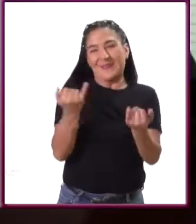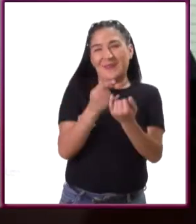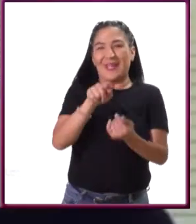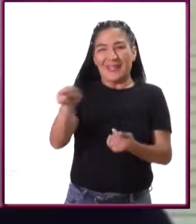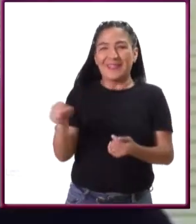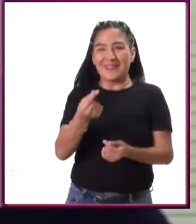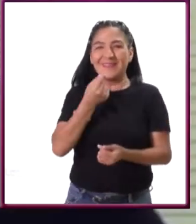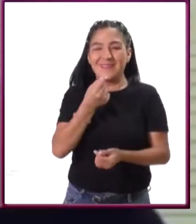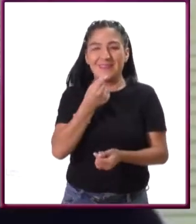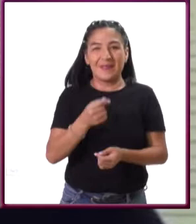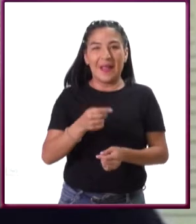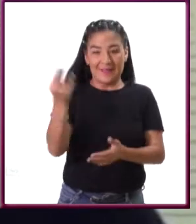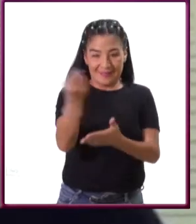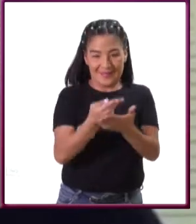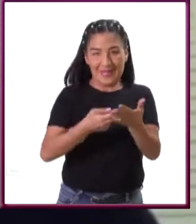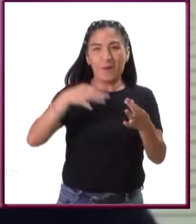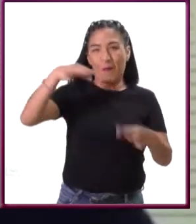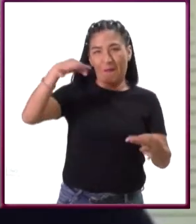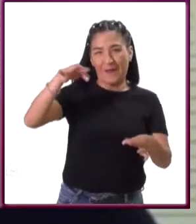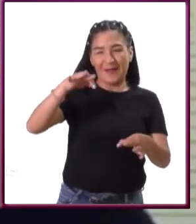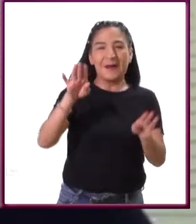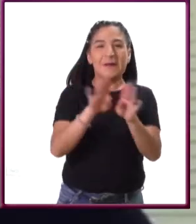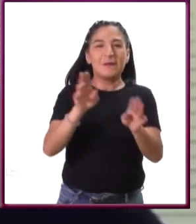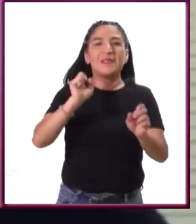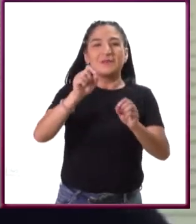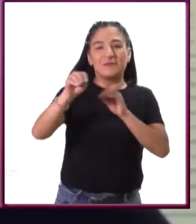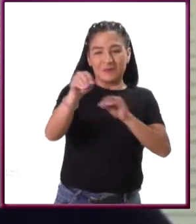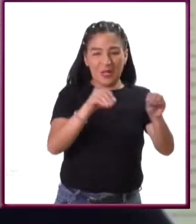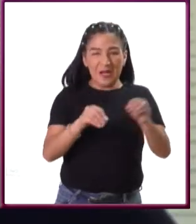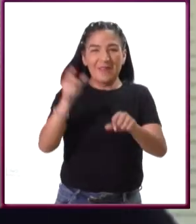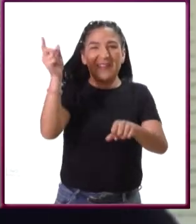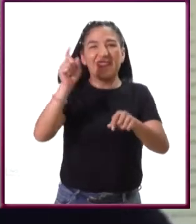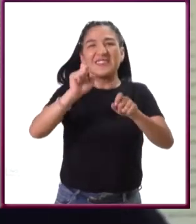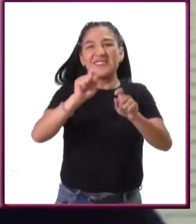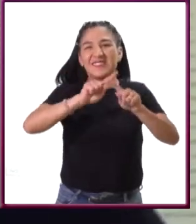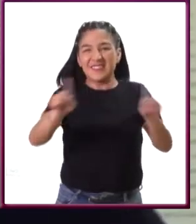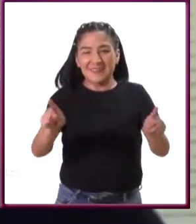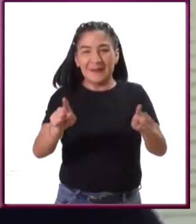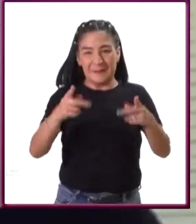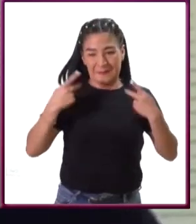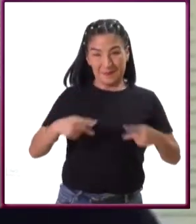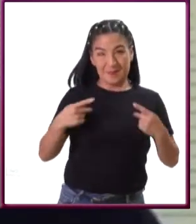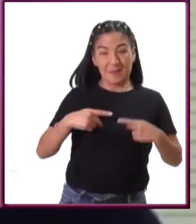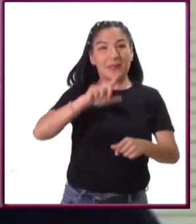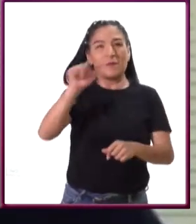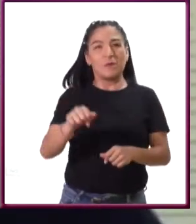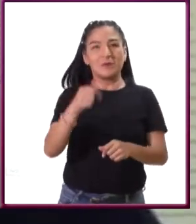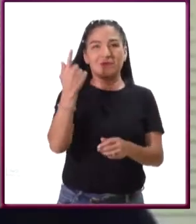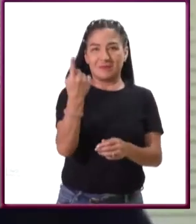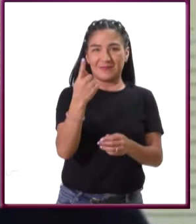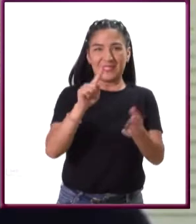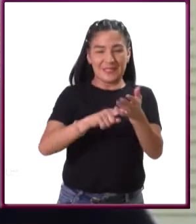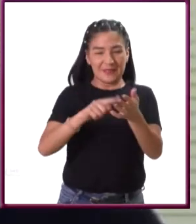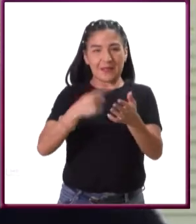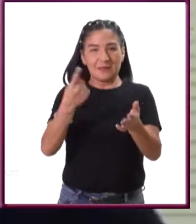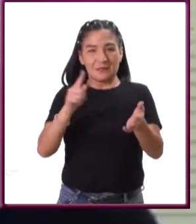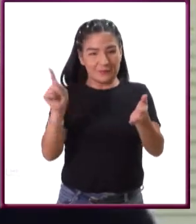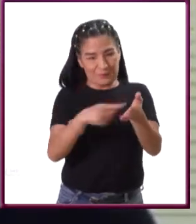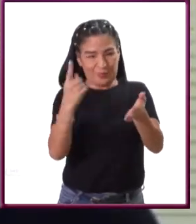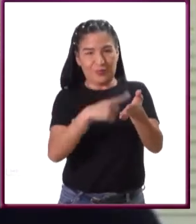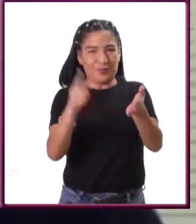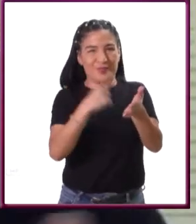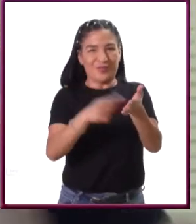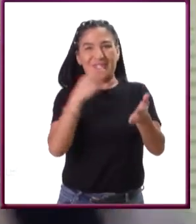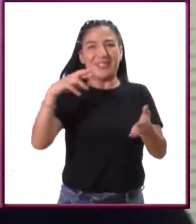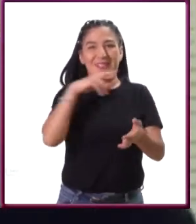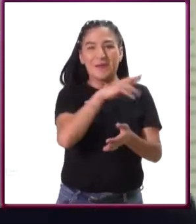niños, ¿no? Dibujan en hojas un movimiento diferente de una persona, por ejemplo, y luego con el dedo haces que pasen las hojas rápido.